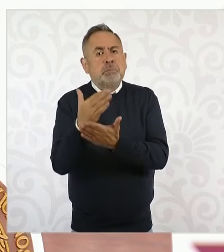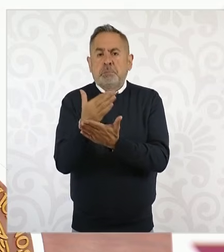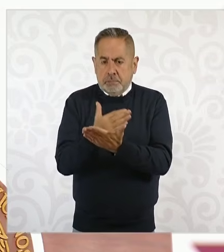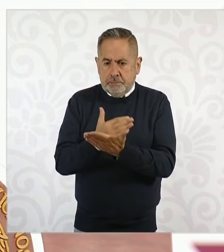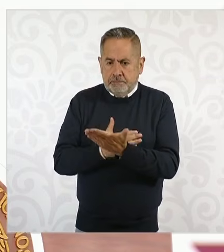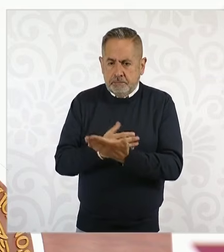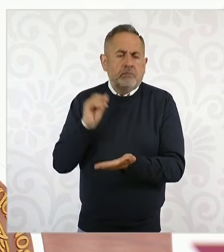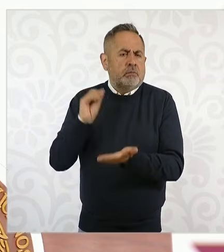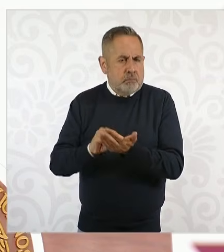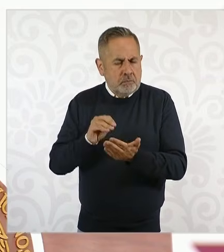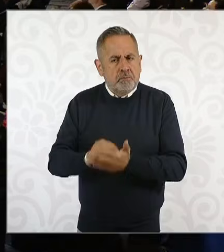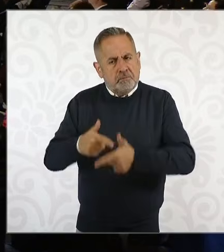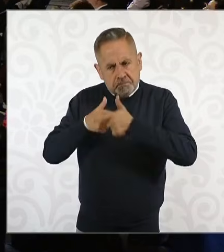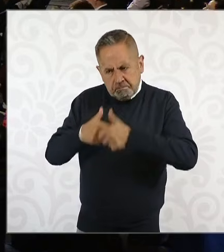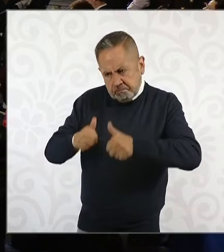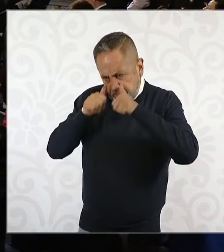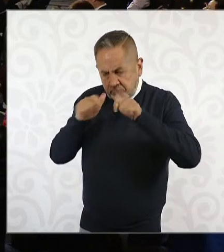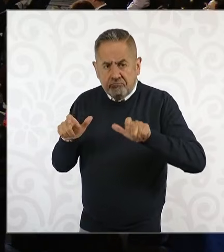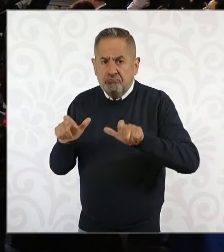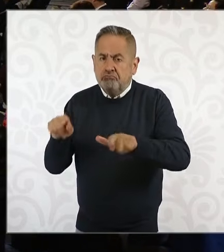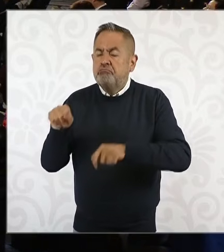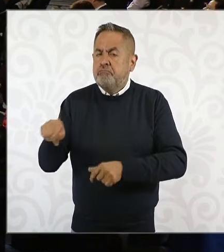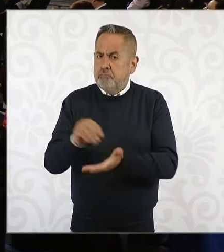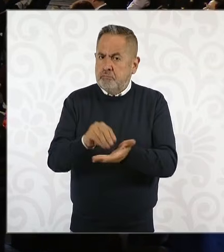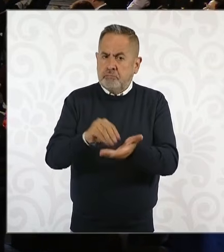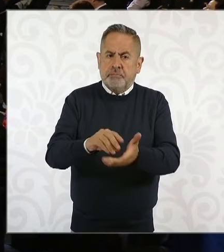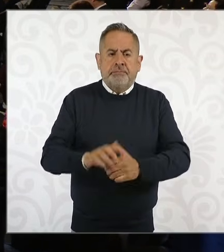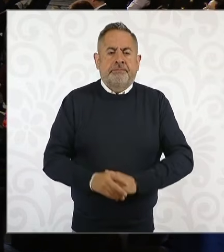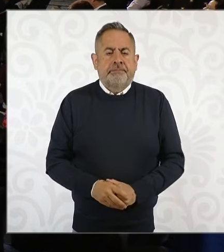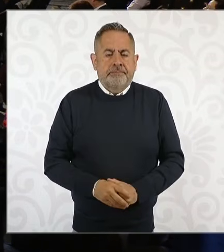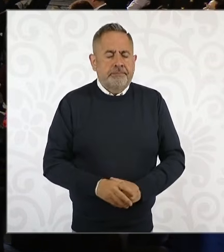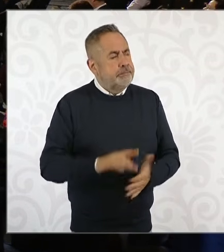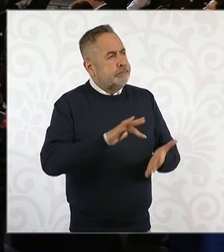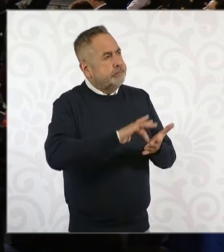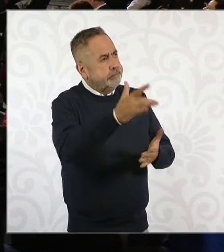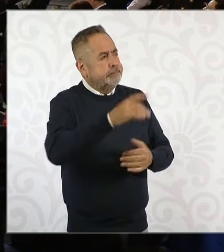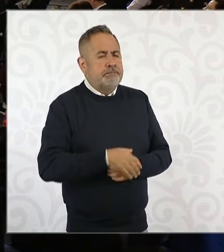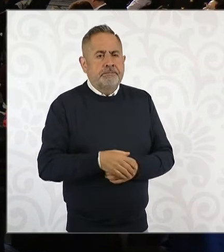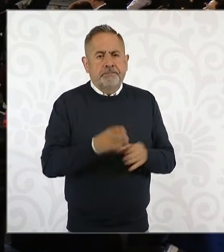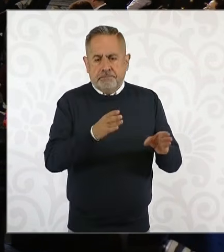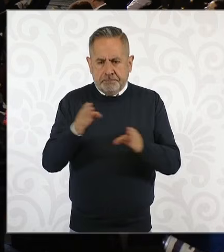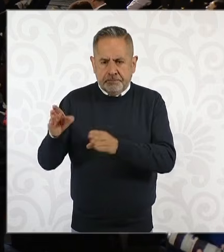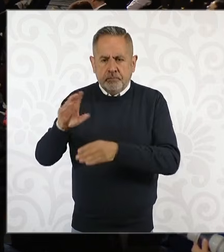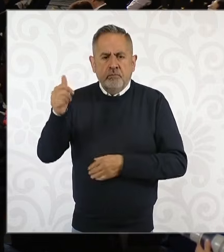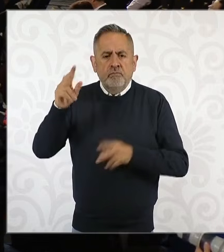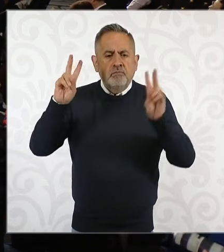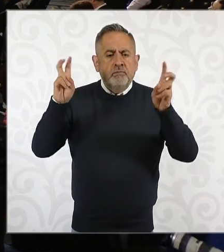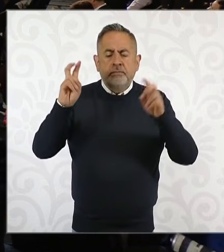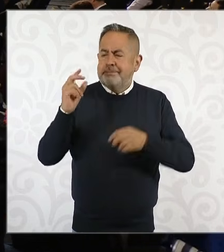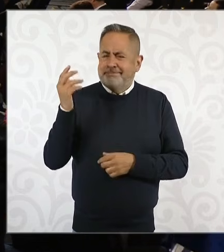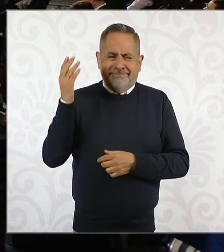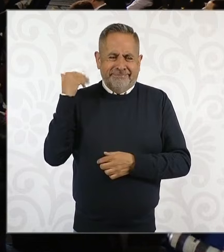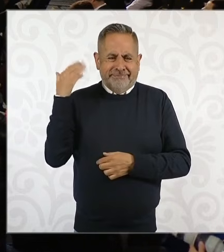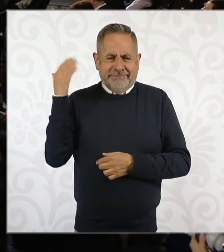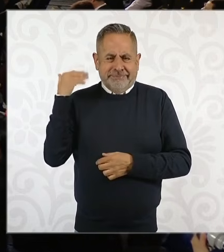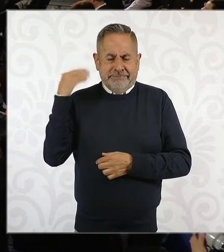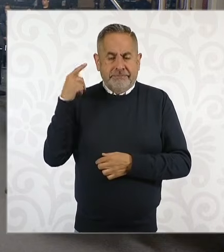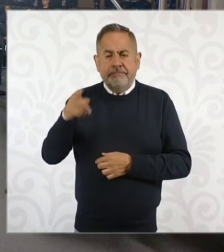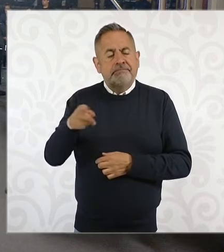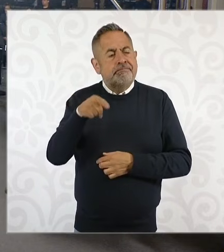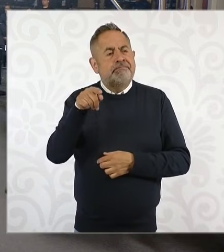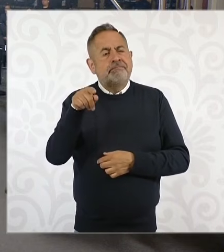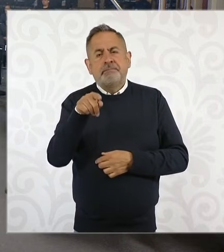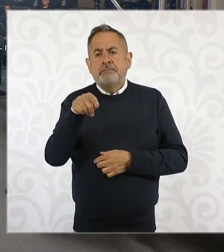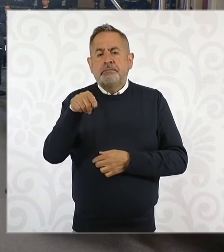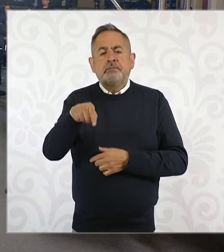tema de seguridad en Michoacán. Gracias, presidenta. En otro tema, hace apenas algunos días fue